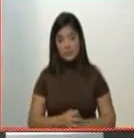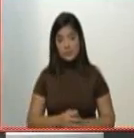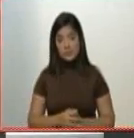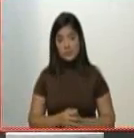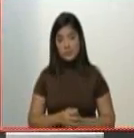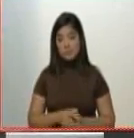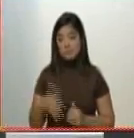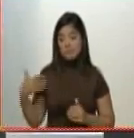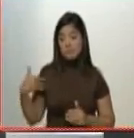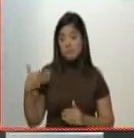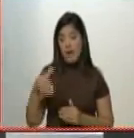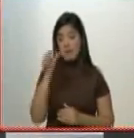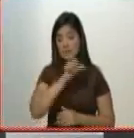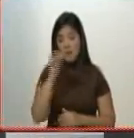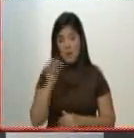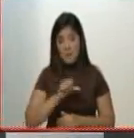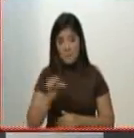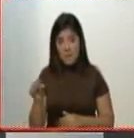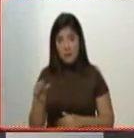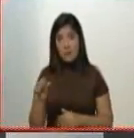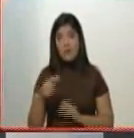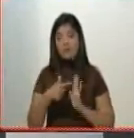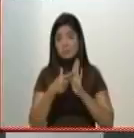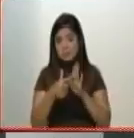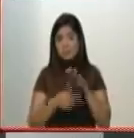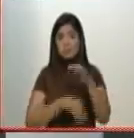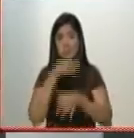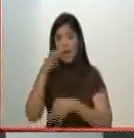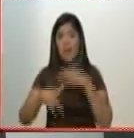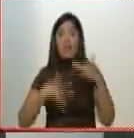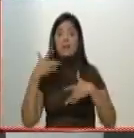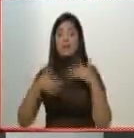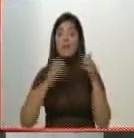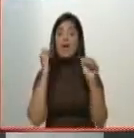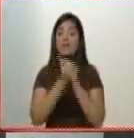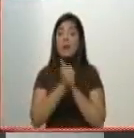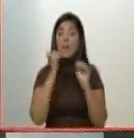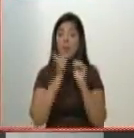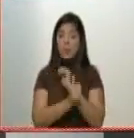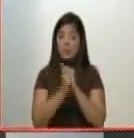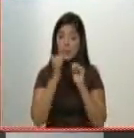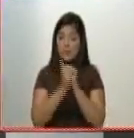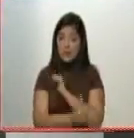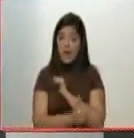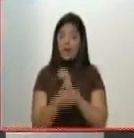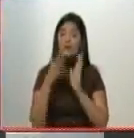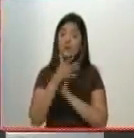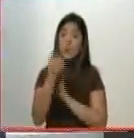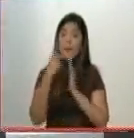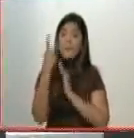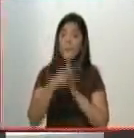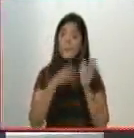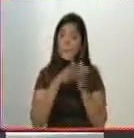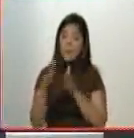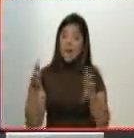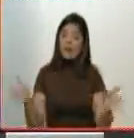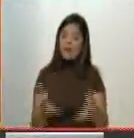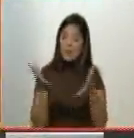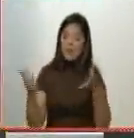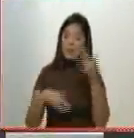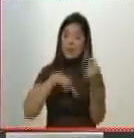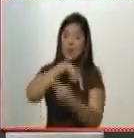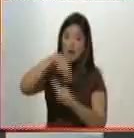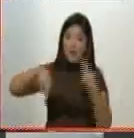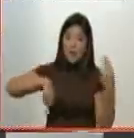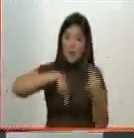las últimas semanas ha resaltado la actividad deportiva como parte de los programas que impulsa el gobierno